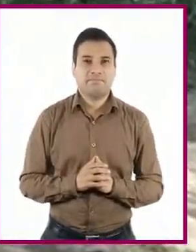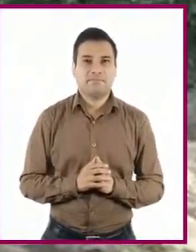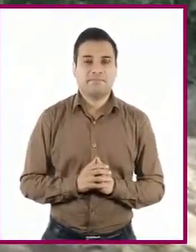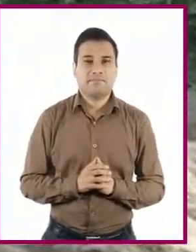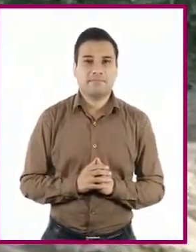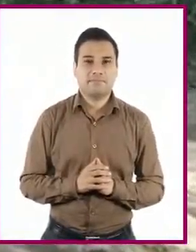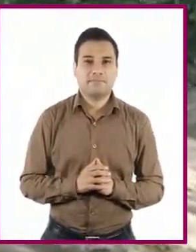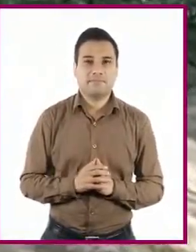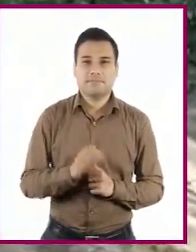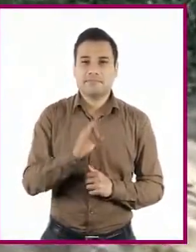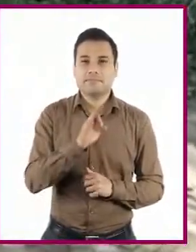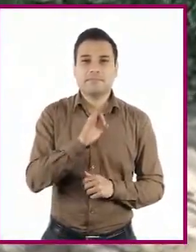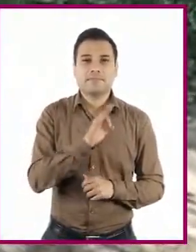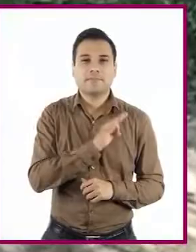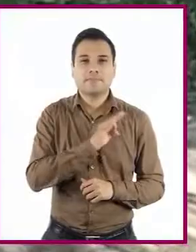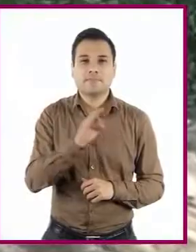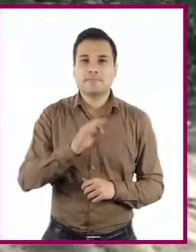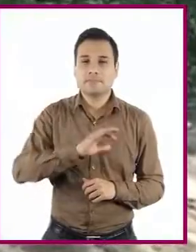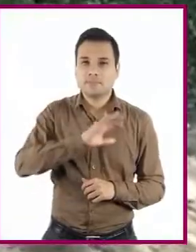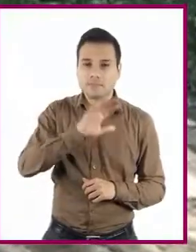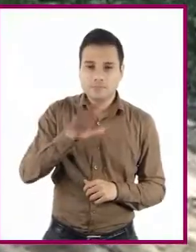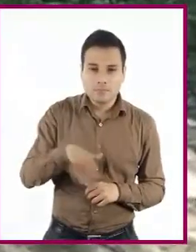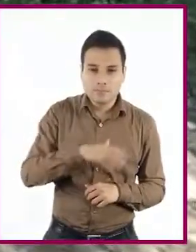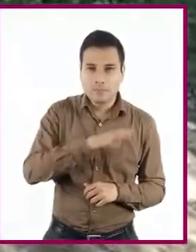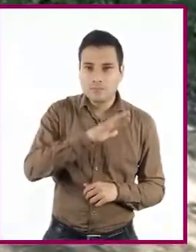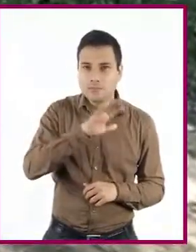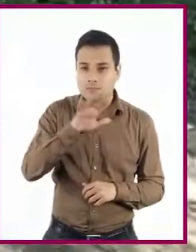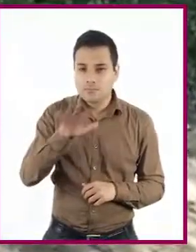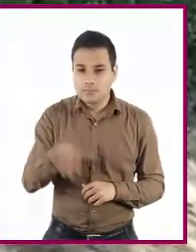y encontrando